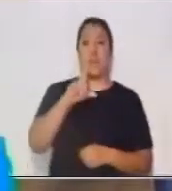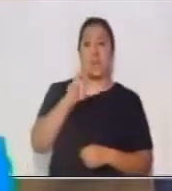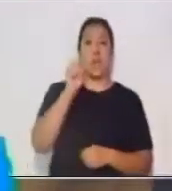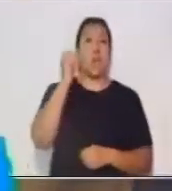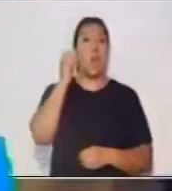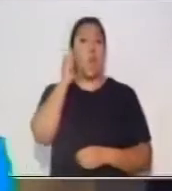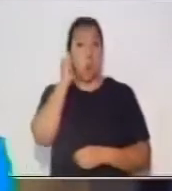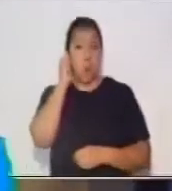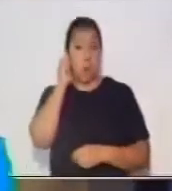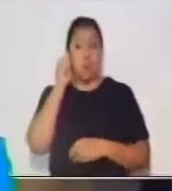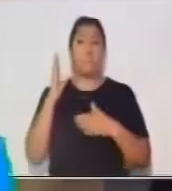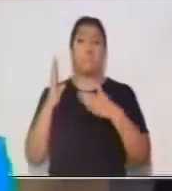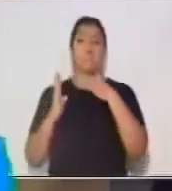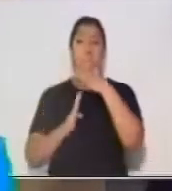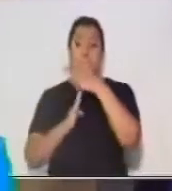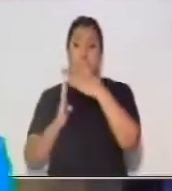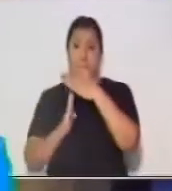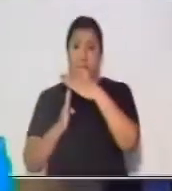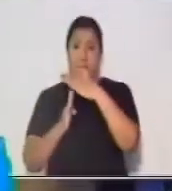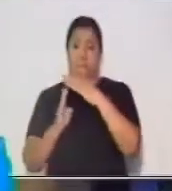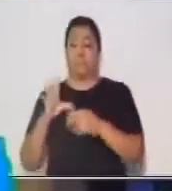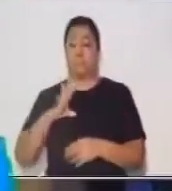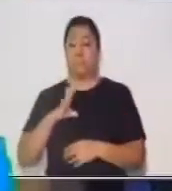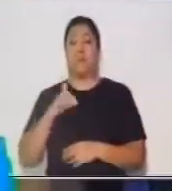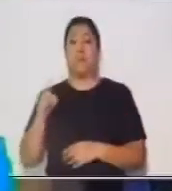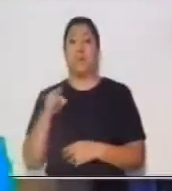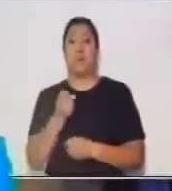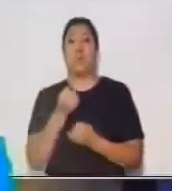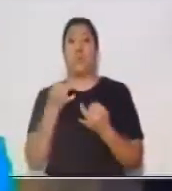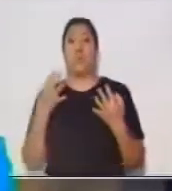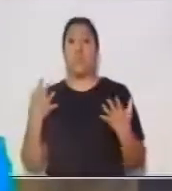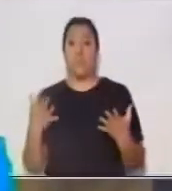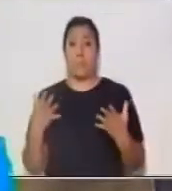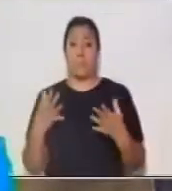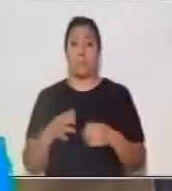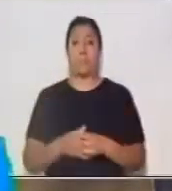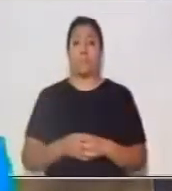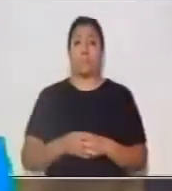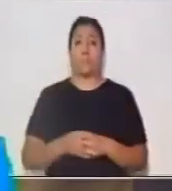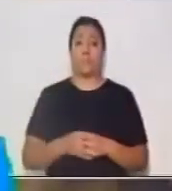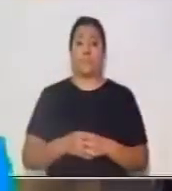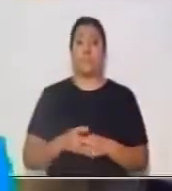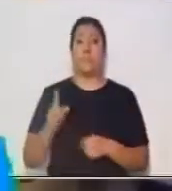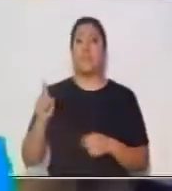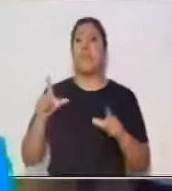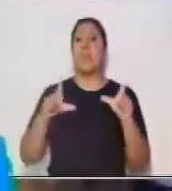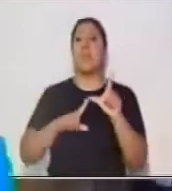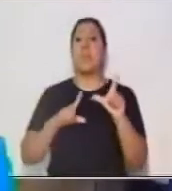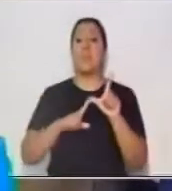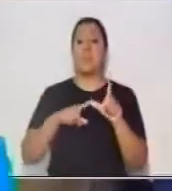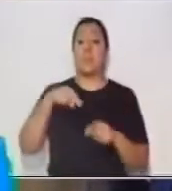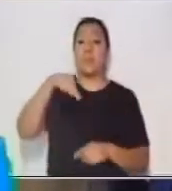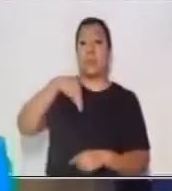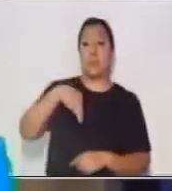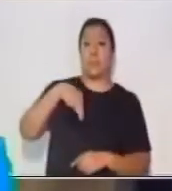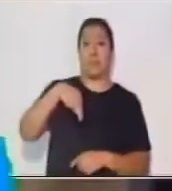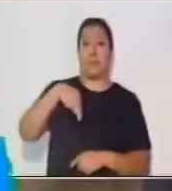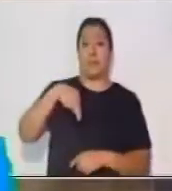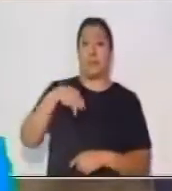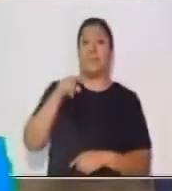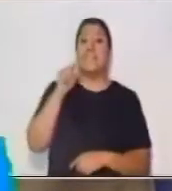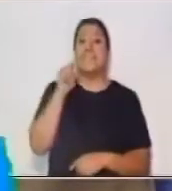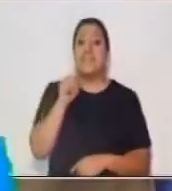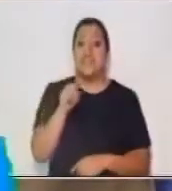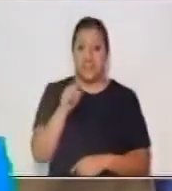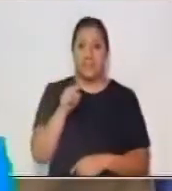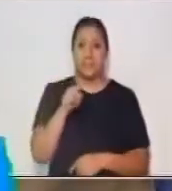sonrisa, la puedes hacer brillar aún más. Nueva Colgate Lumin White con carbón activado. Activa el brillo